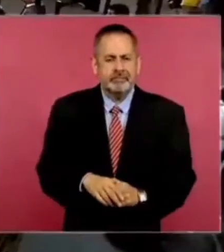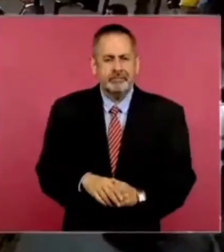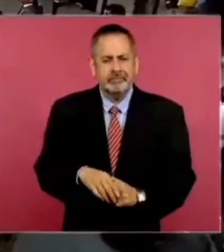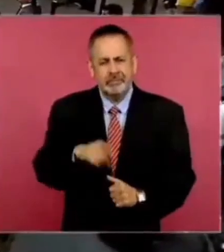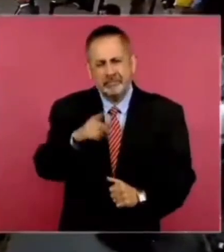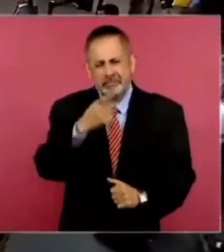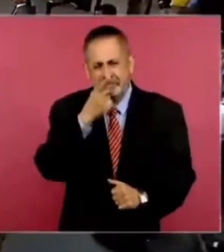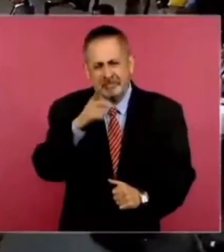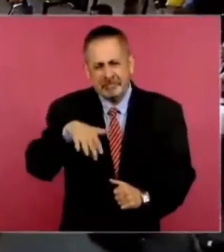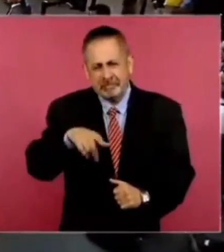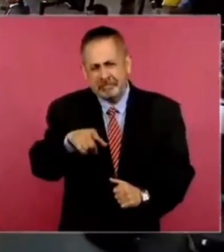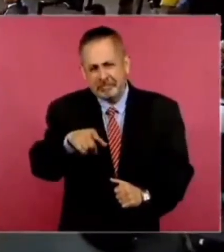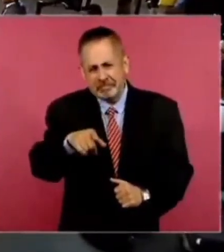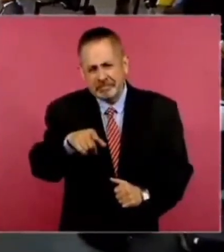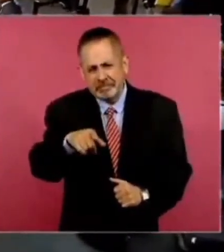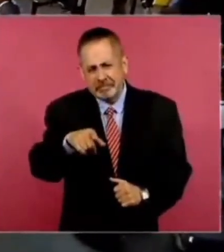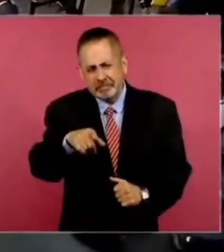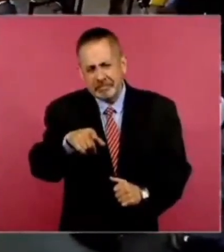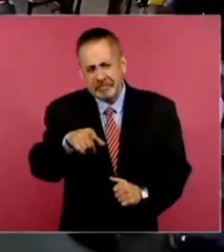¿Qué decías?